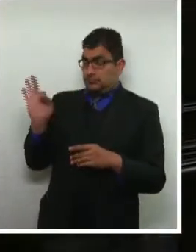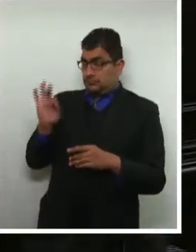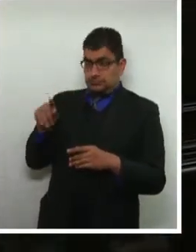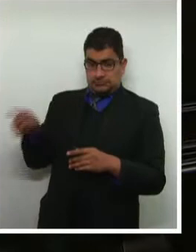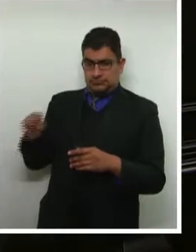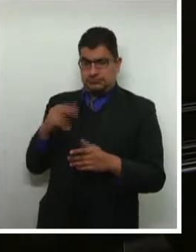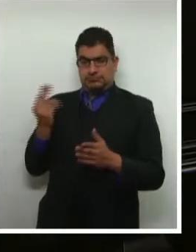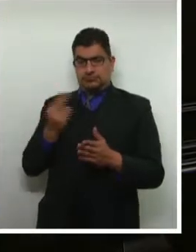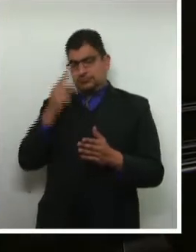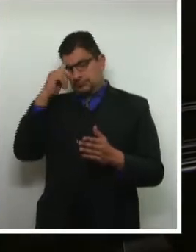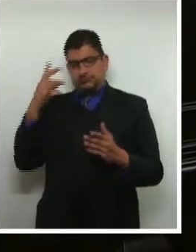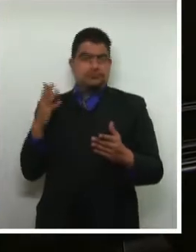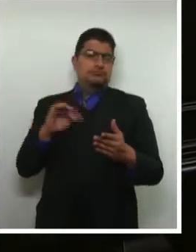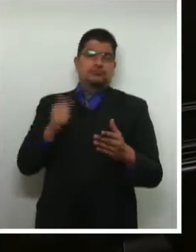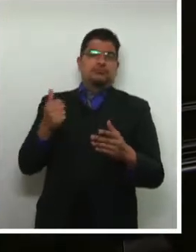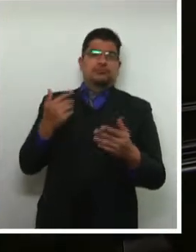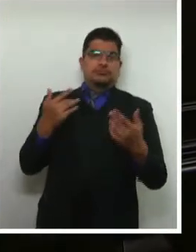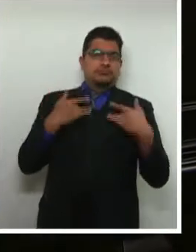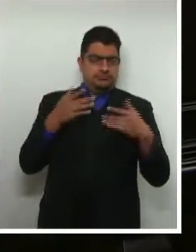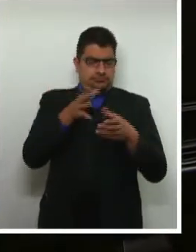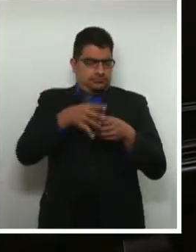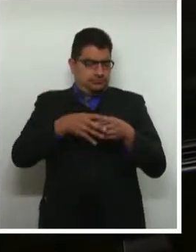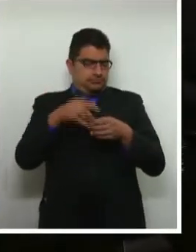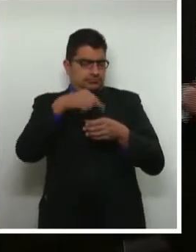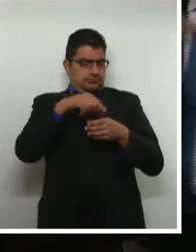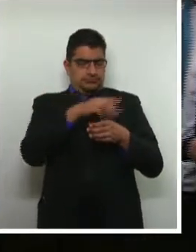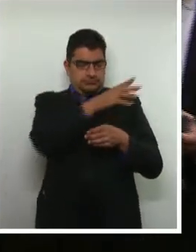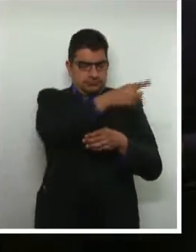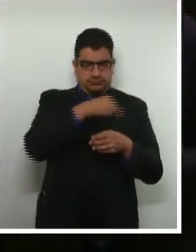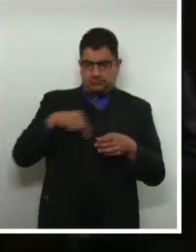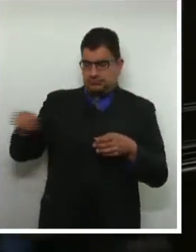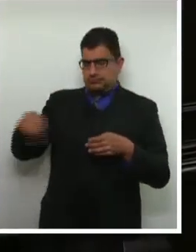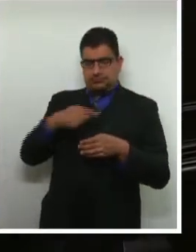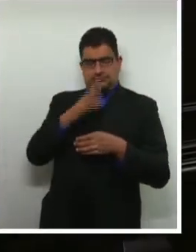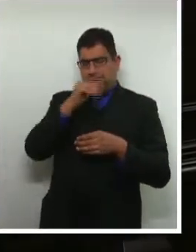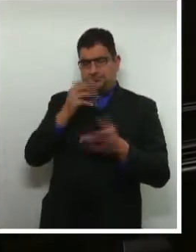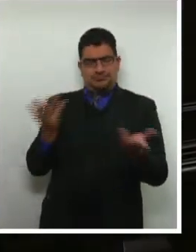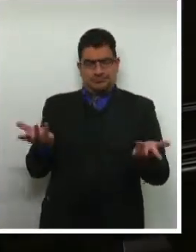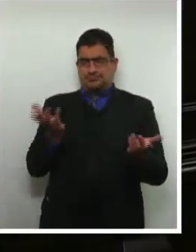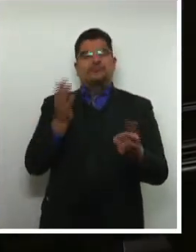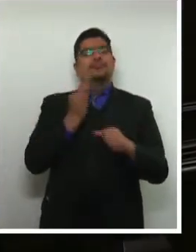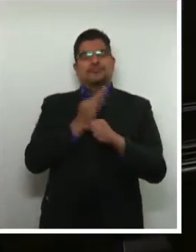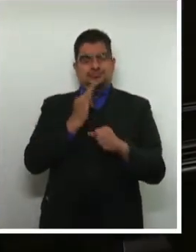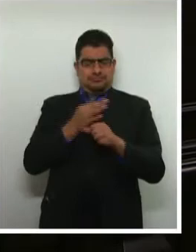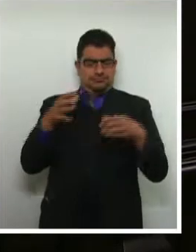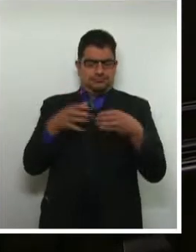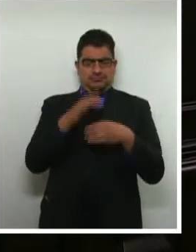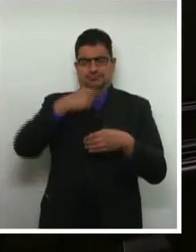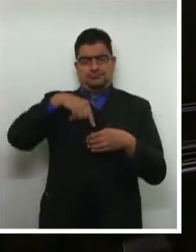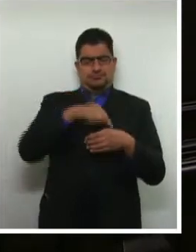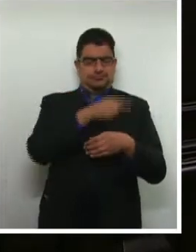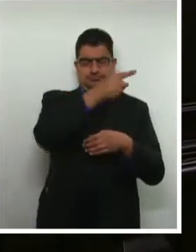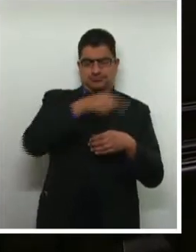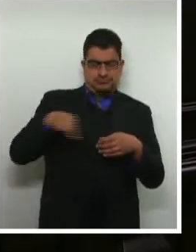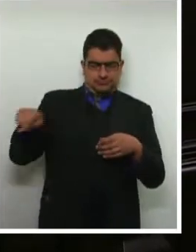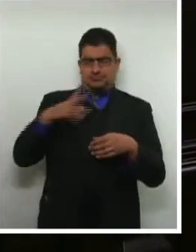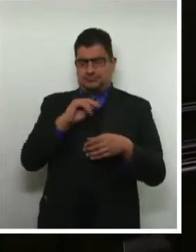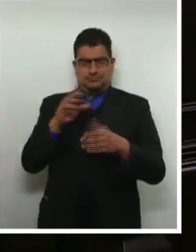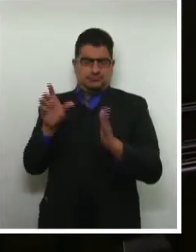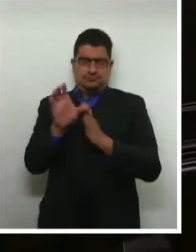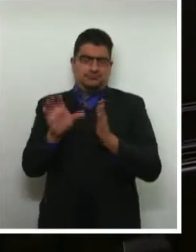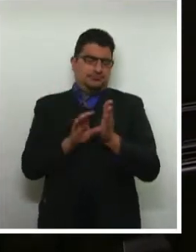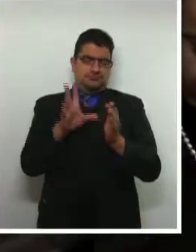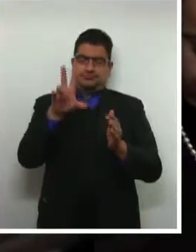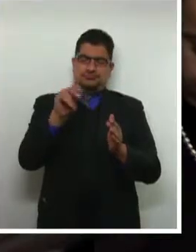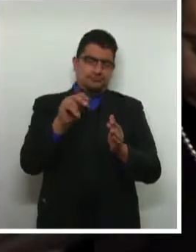necesidad de la intermediación de este consejo. Considero que es un consejo anticonstitucional y por eso les